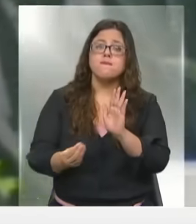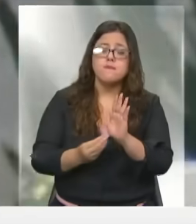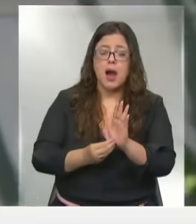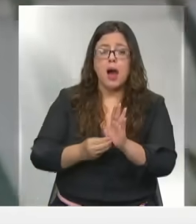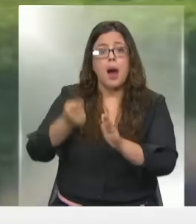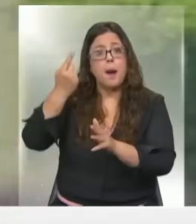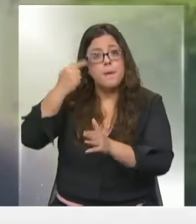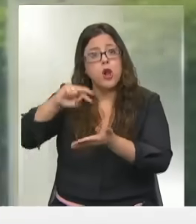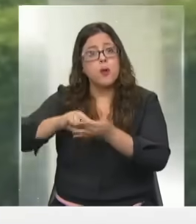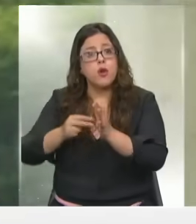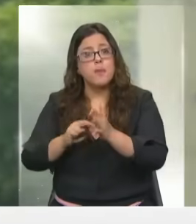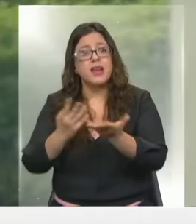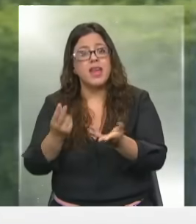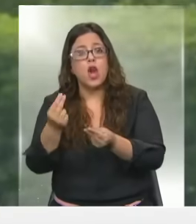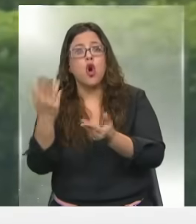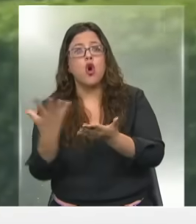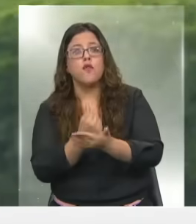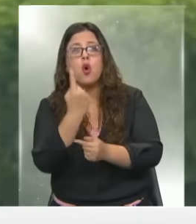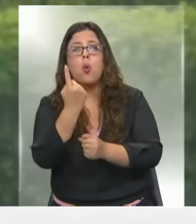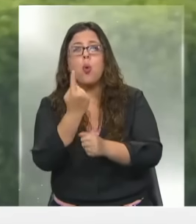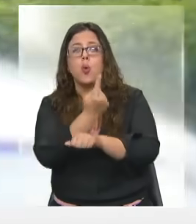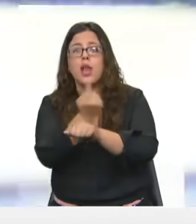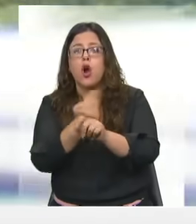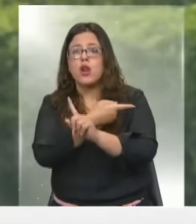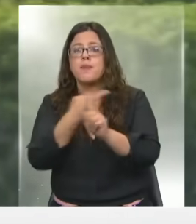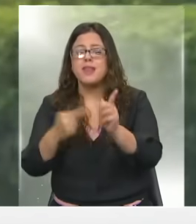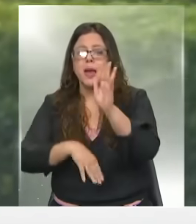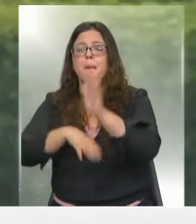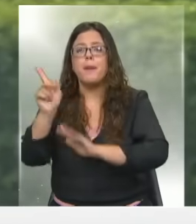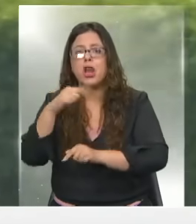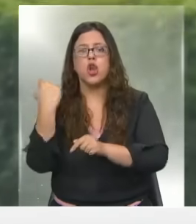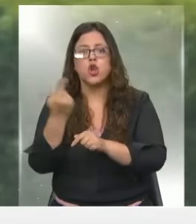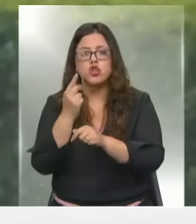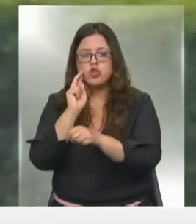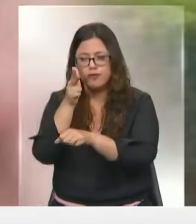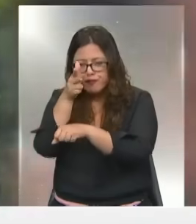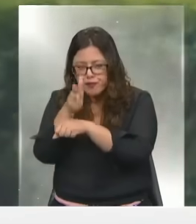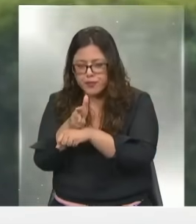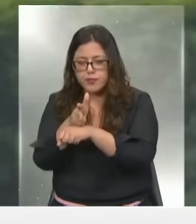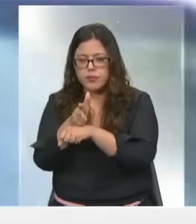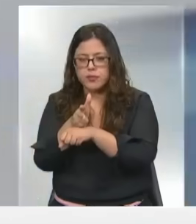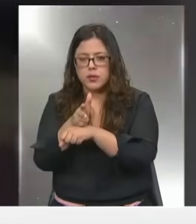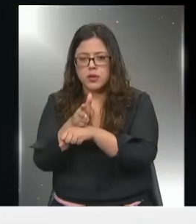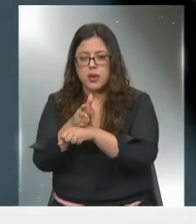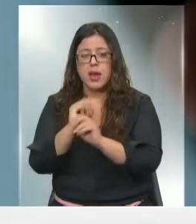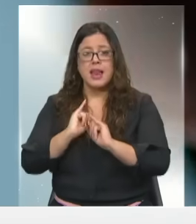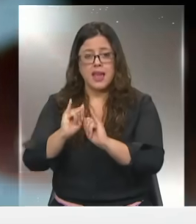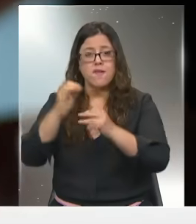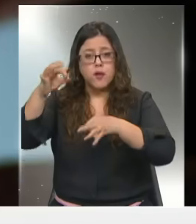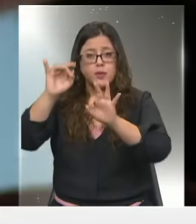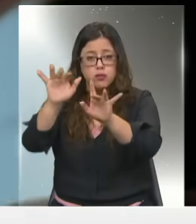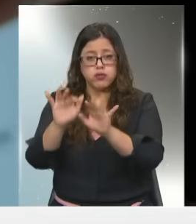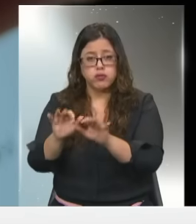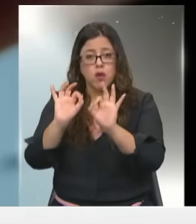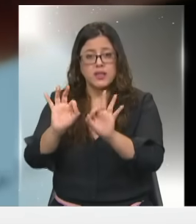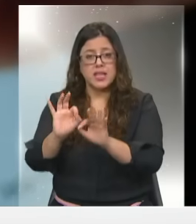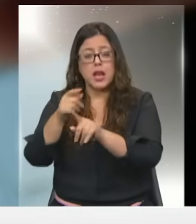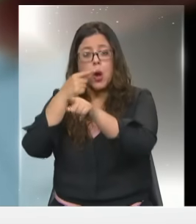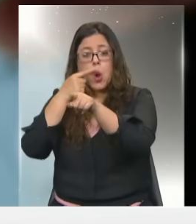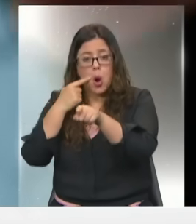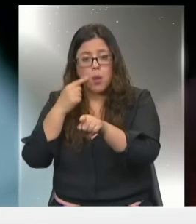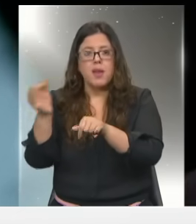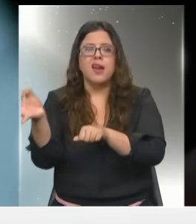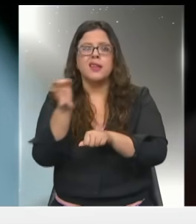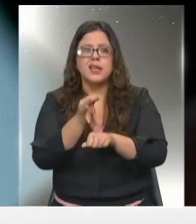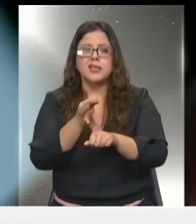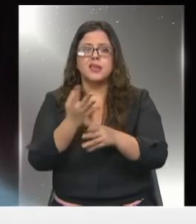ese día cobró 1 hora y media más de lo que nosotros registramos. En su informe oficial, Sergio Heredia